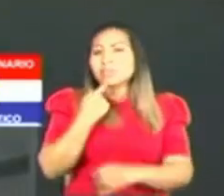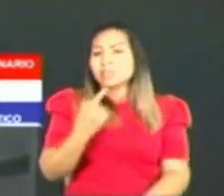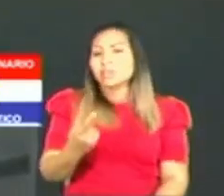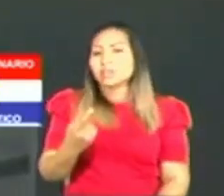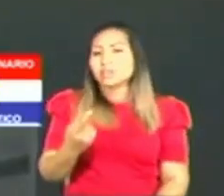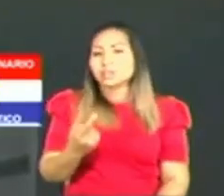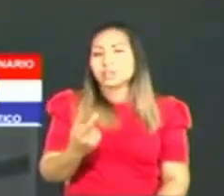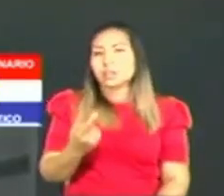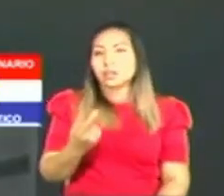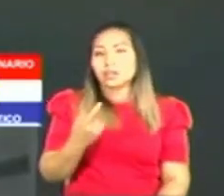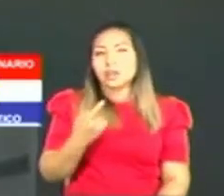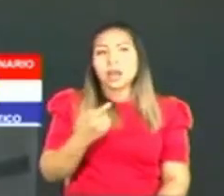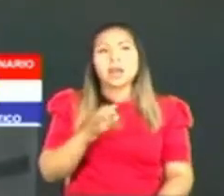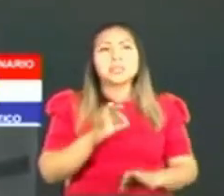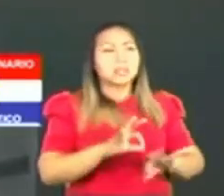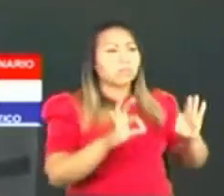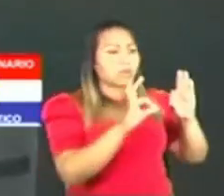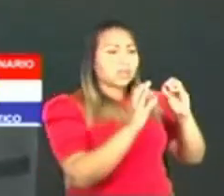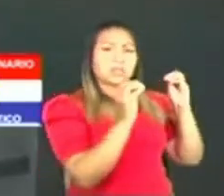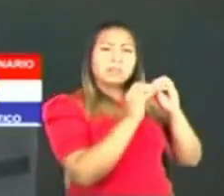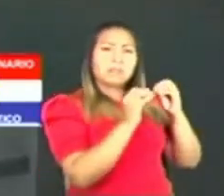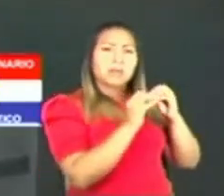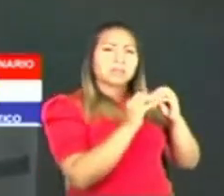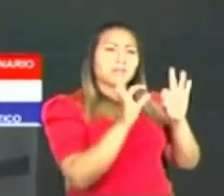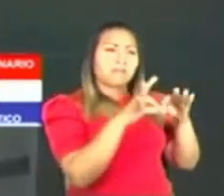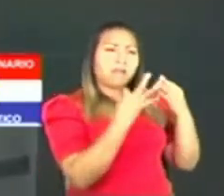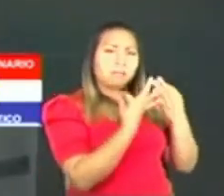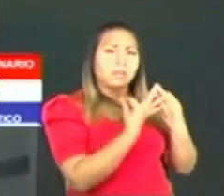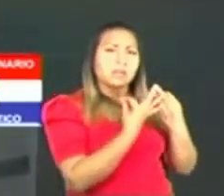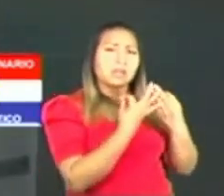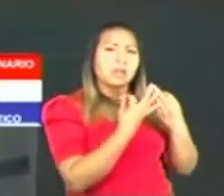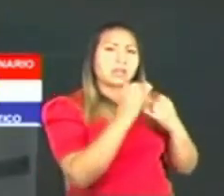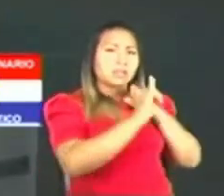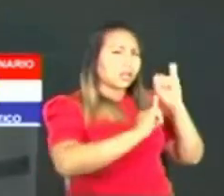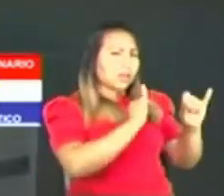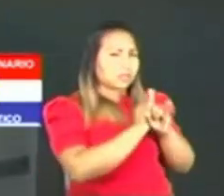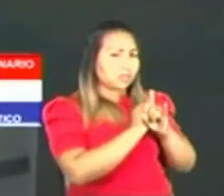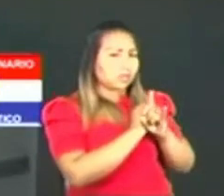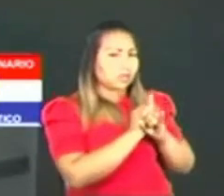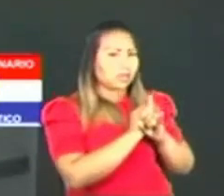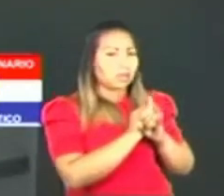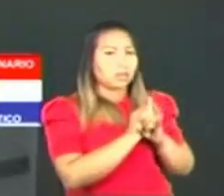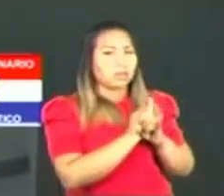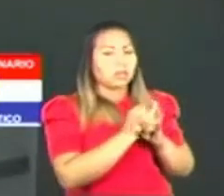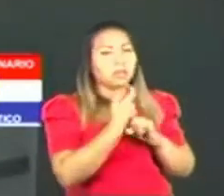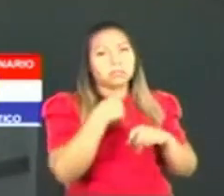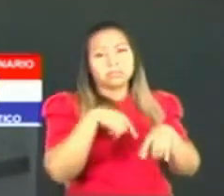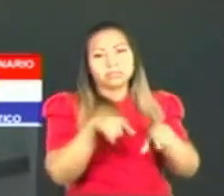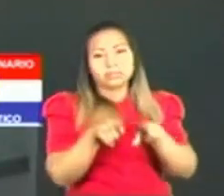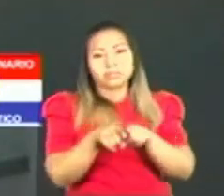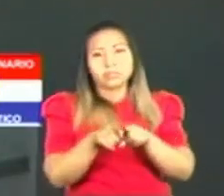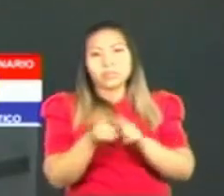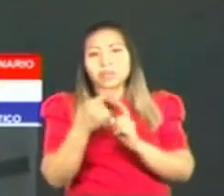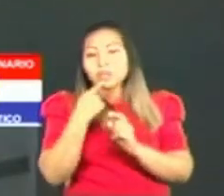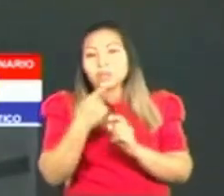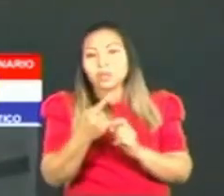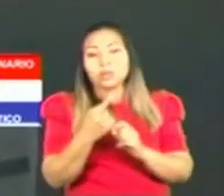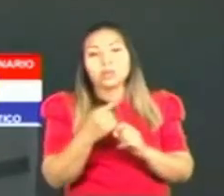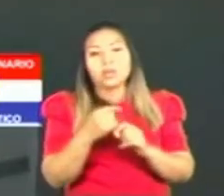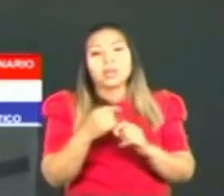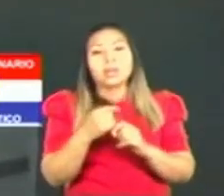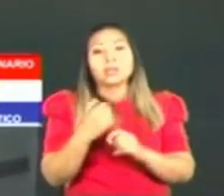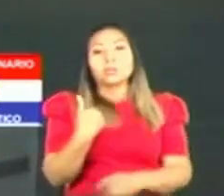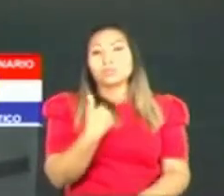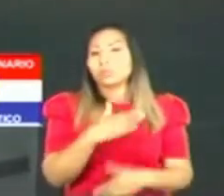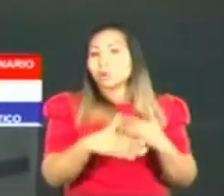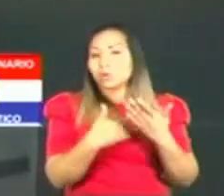en este proyecto de ley se respeta el derecho de los padres de familia de educar a sus hijos aquí